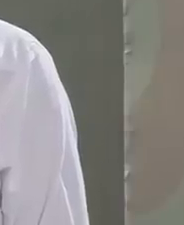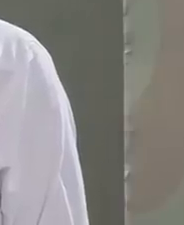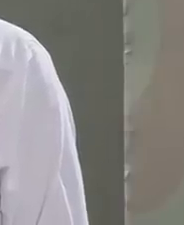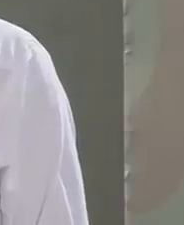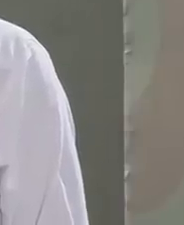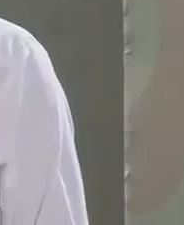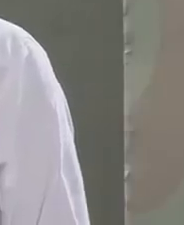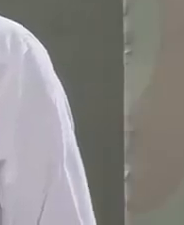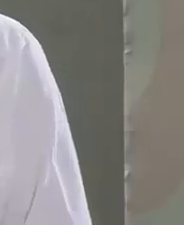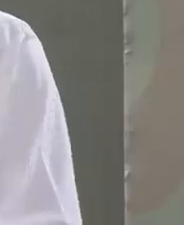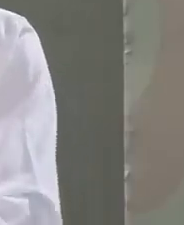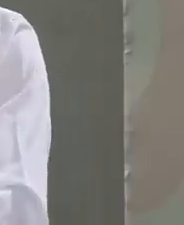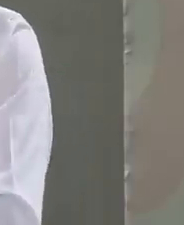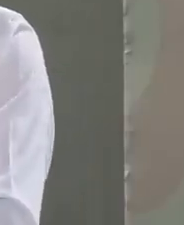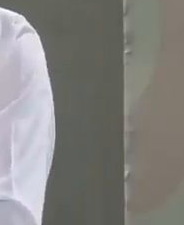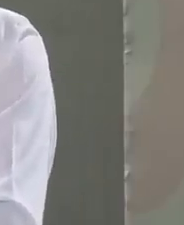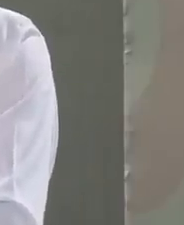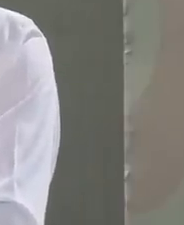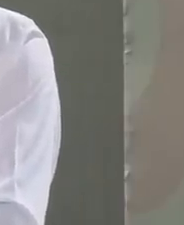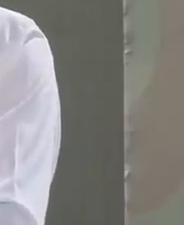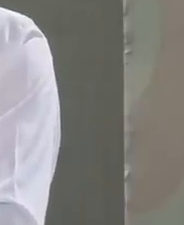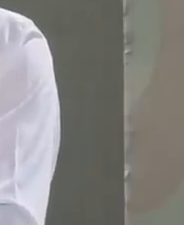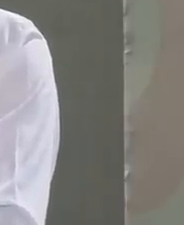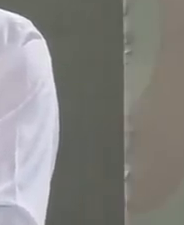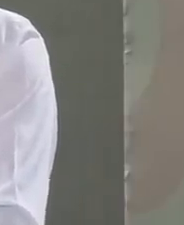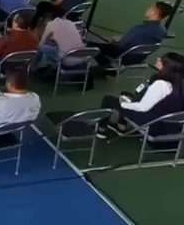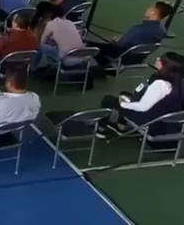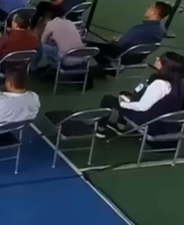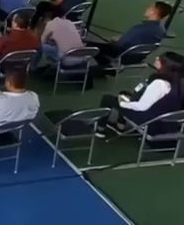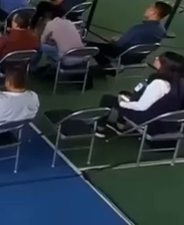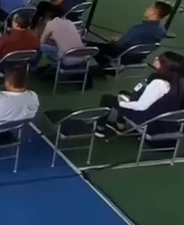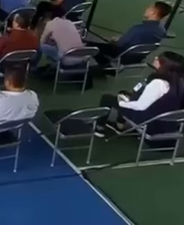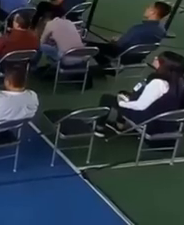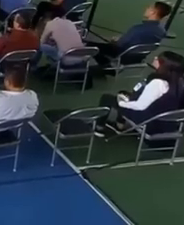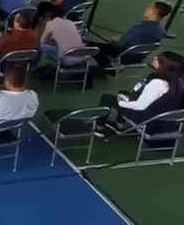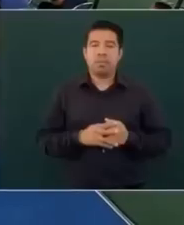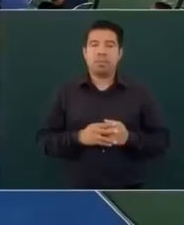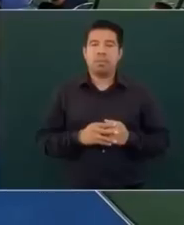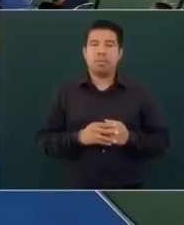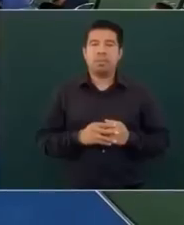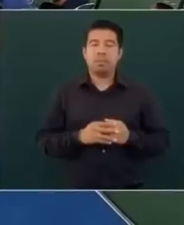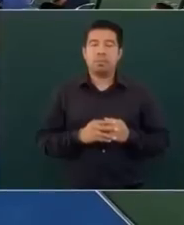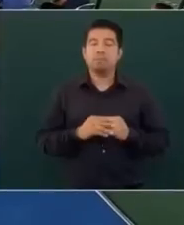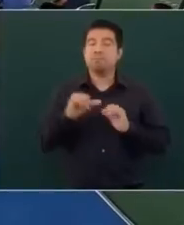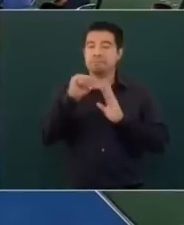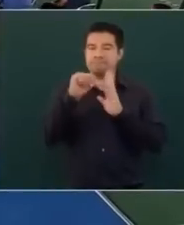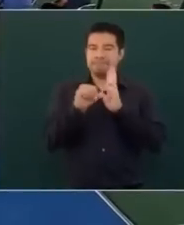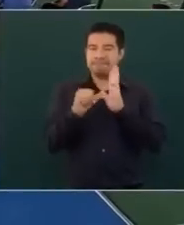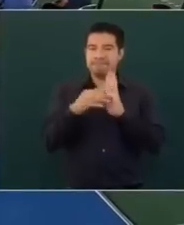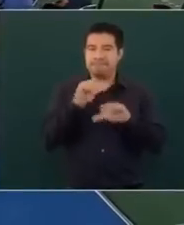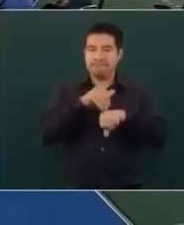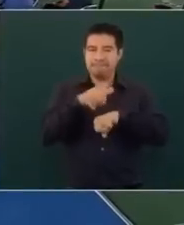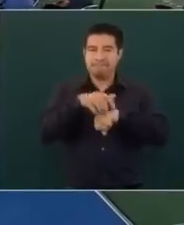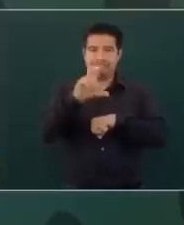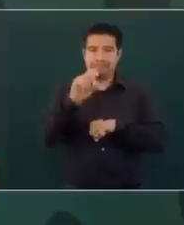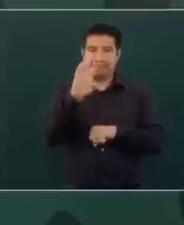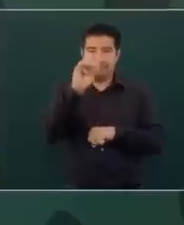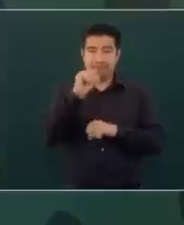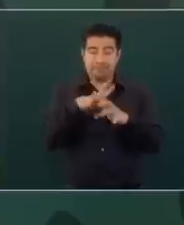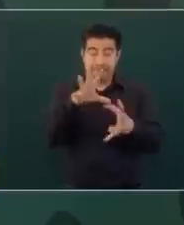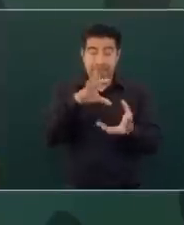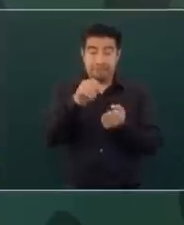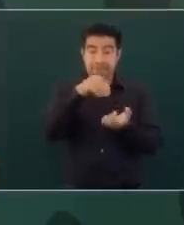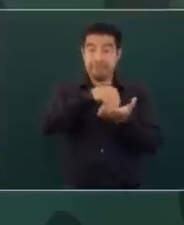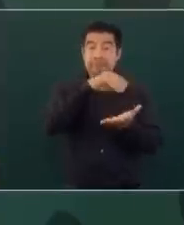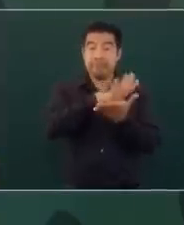la Constitución se establece que el poder dimana del pueblo